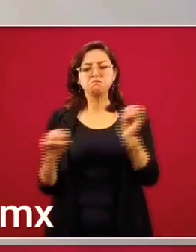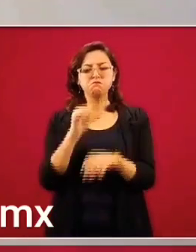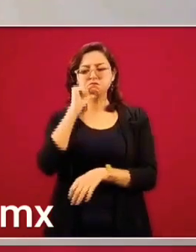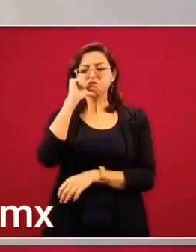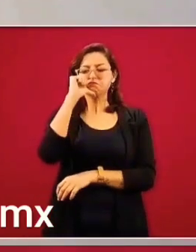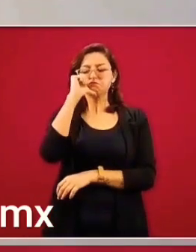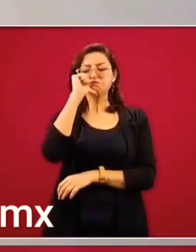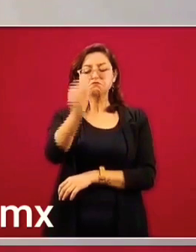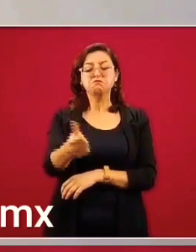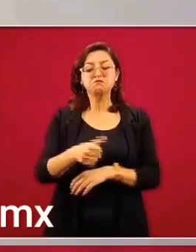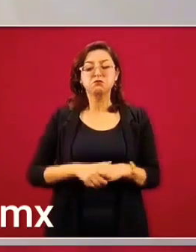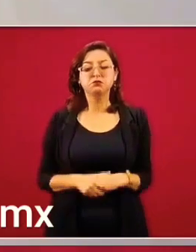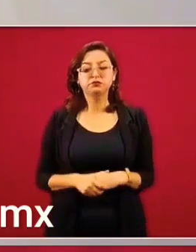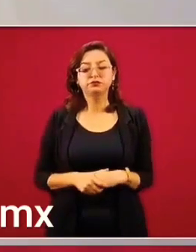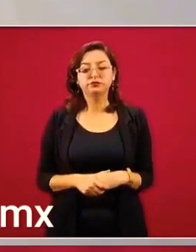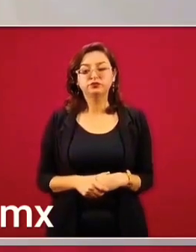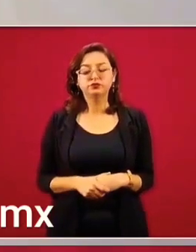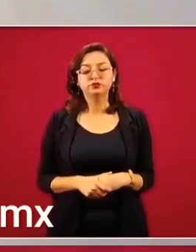porque un gobernador,